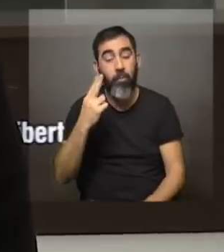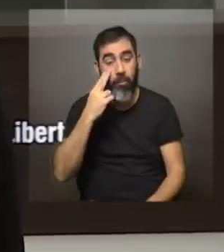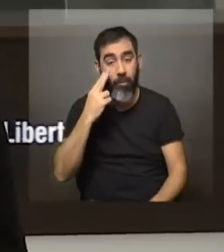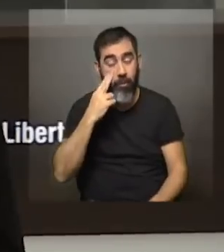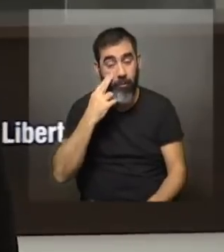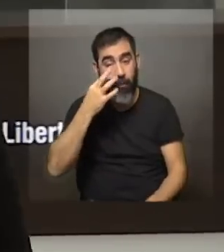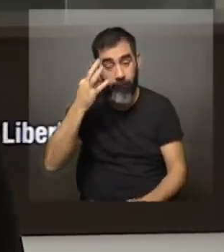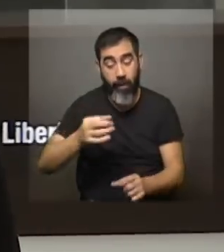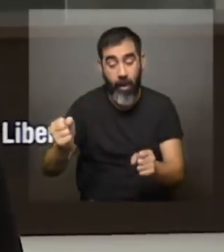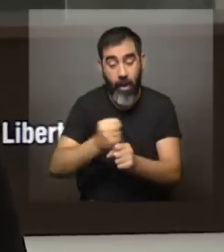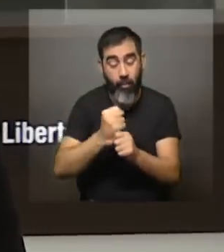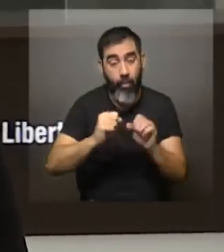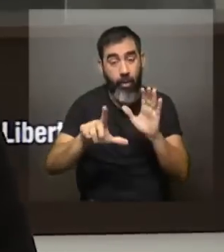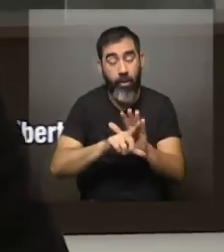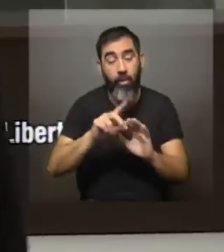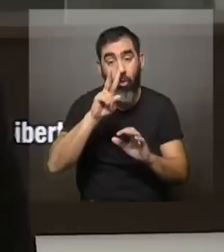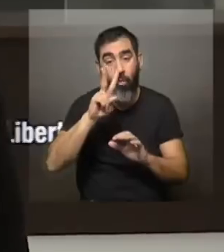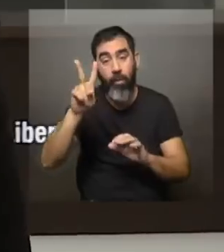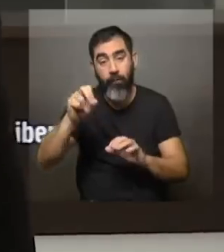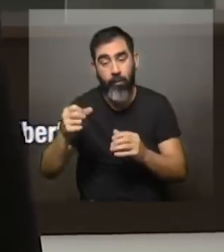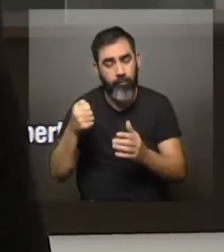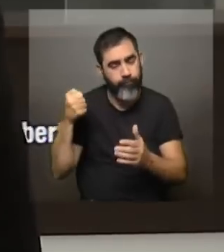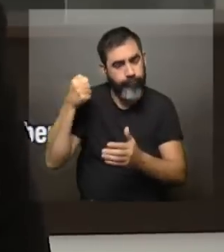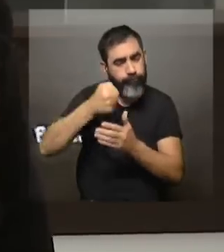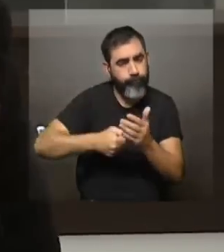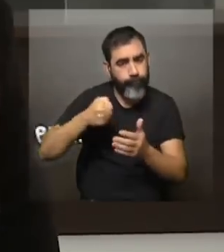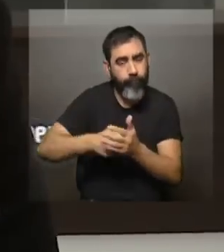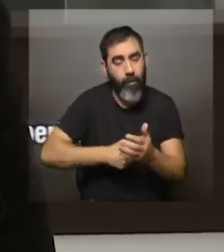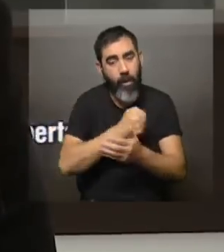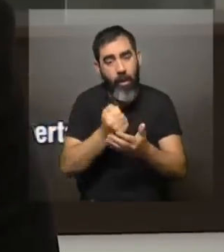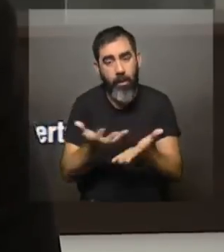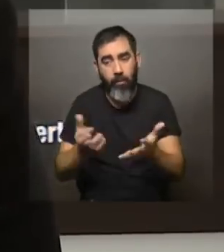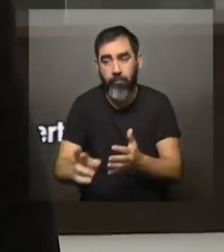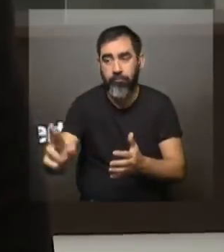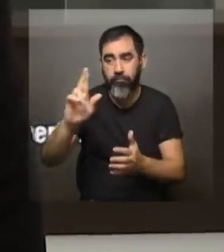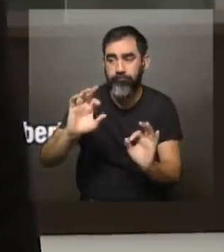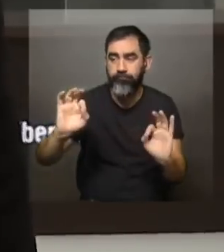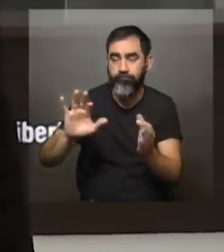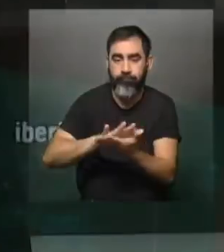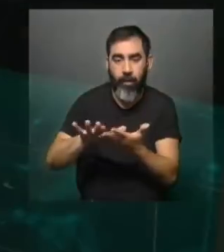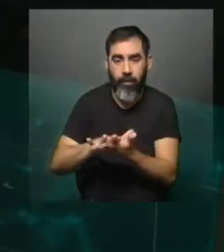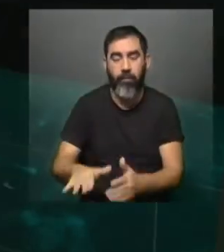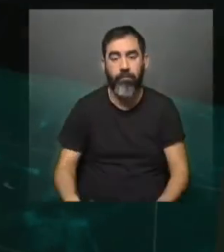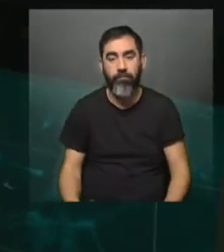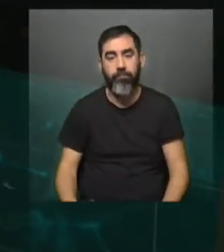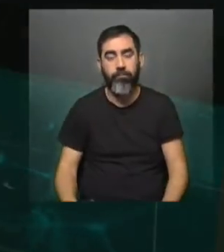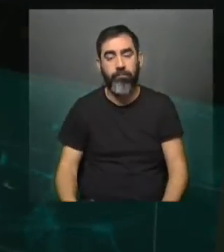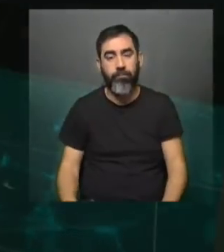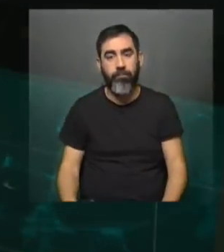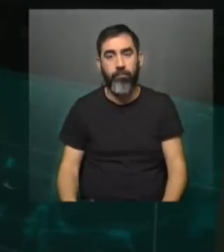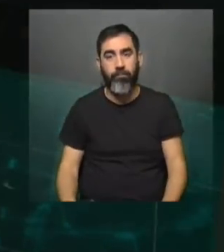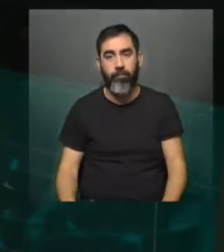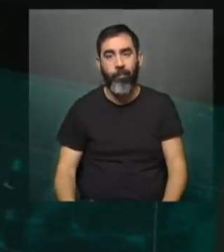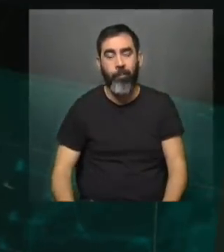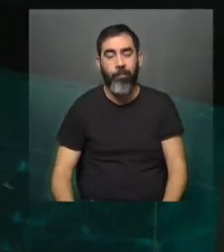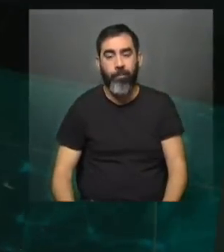desde que se aprobó esta ley desde 2020 lo venimos peleando y hasta ahora no hemos tenido una respuesta vamos a cambiar el tema